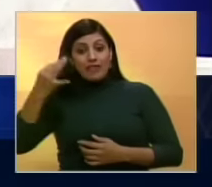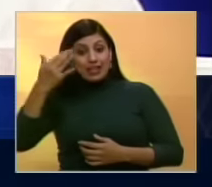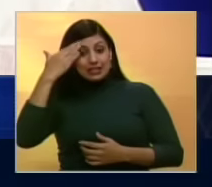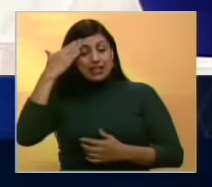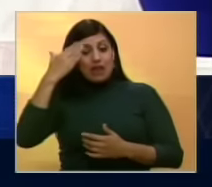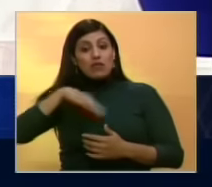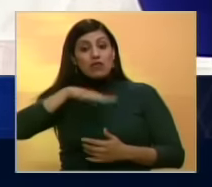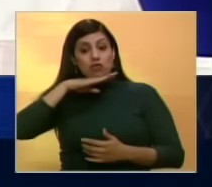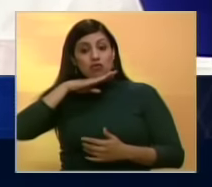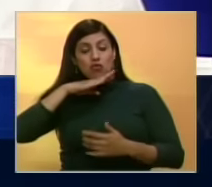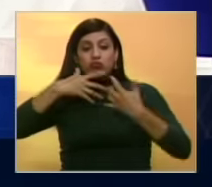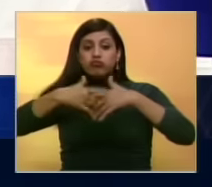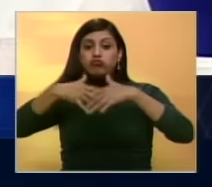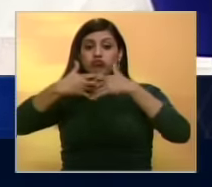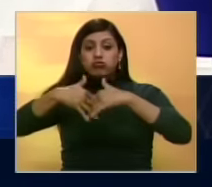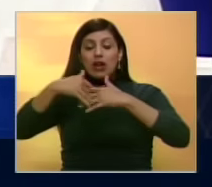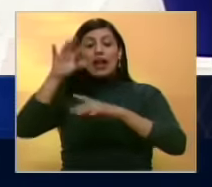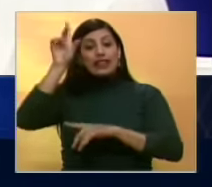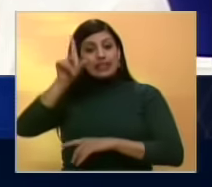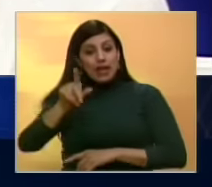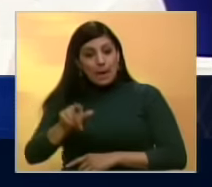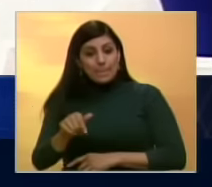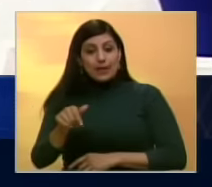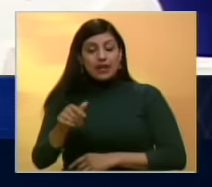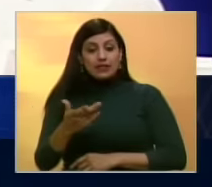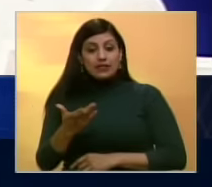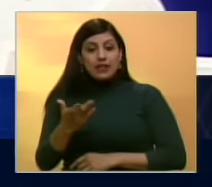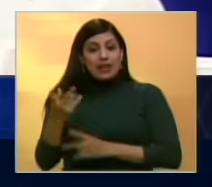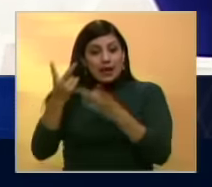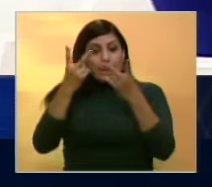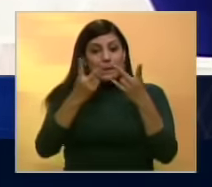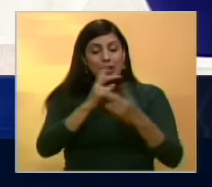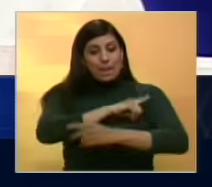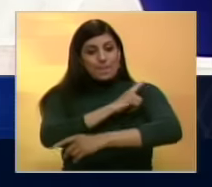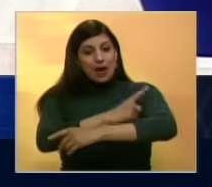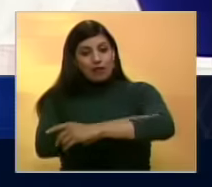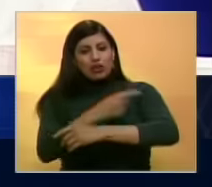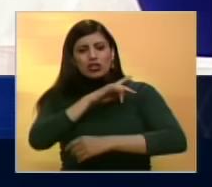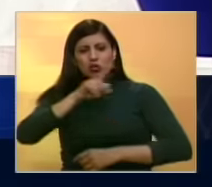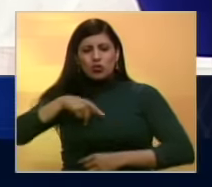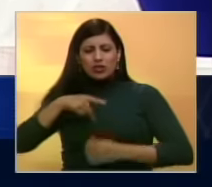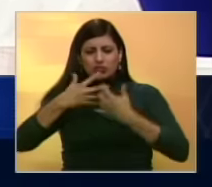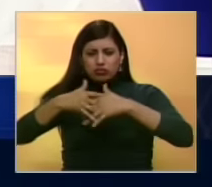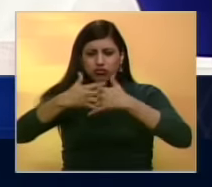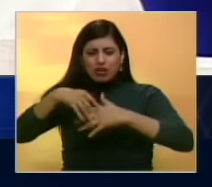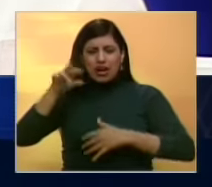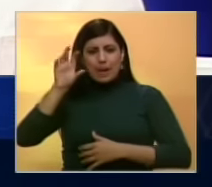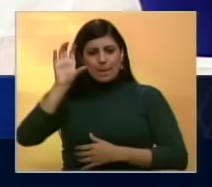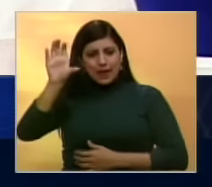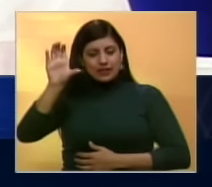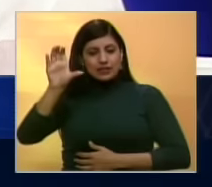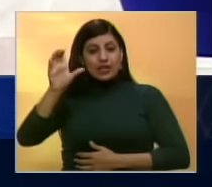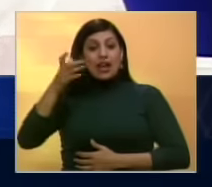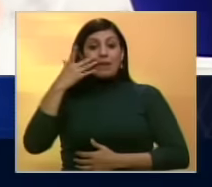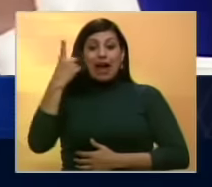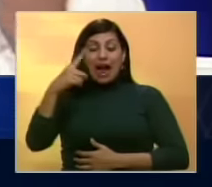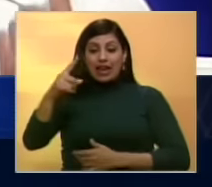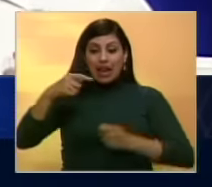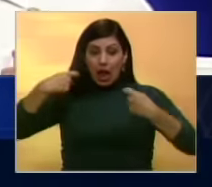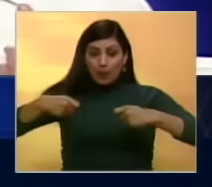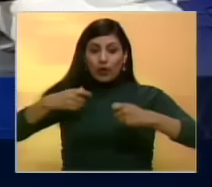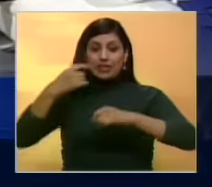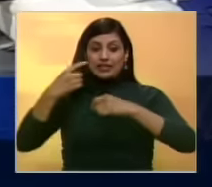capacidad de producirlo y a su vez invitar a fortalecer realmente nuestro aparato productivo nacional y quienes estén allí apuesten